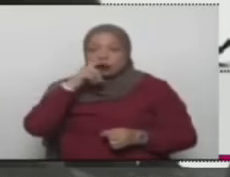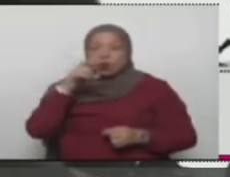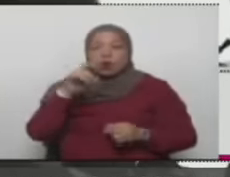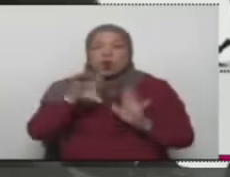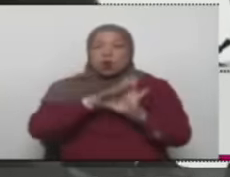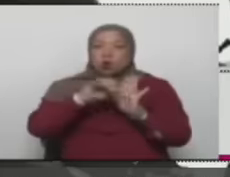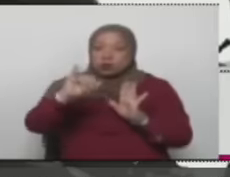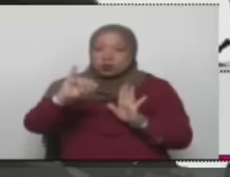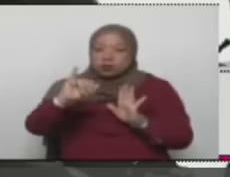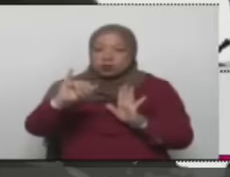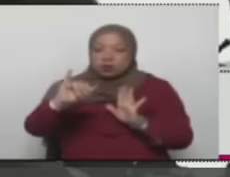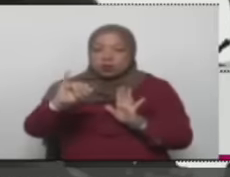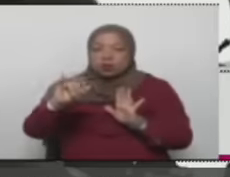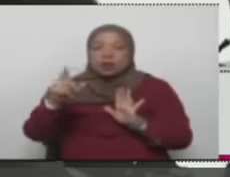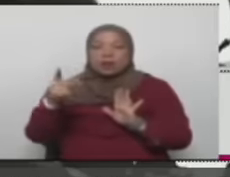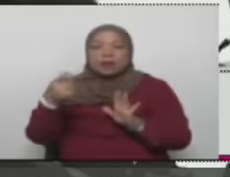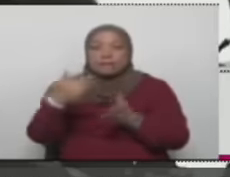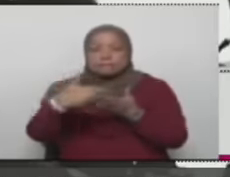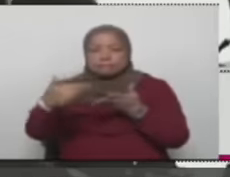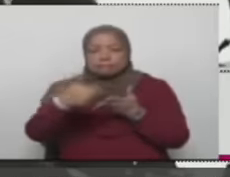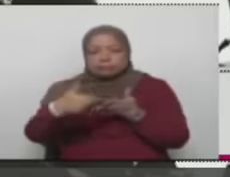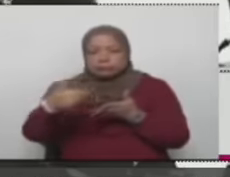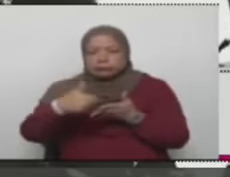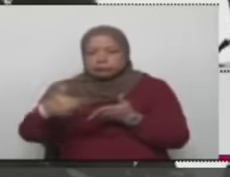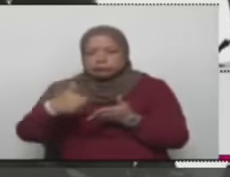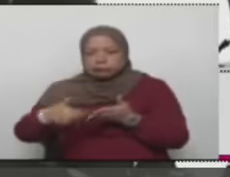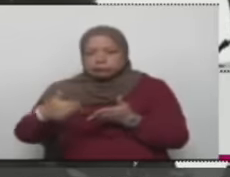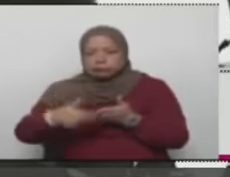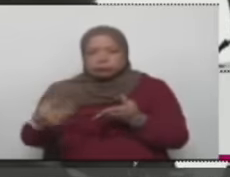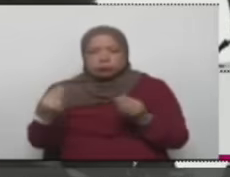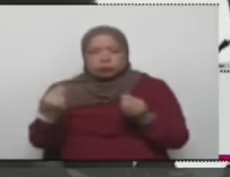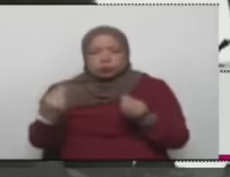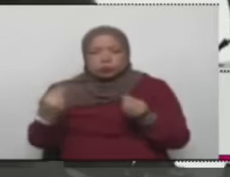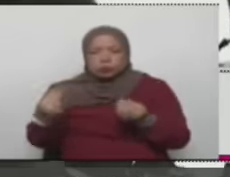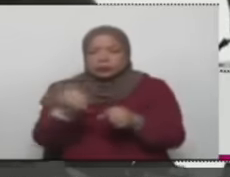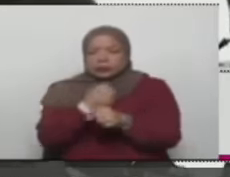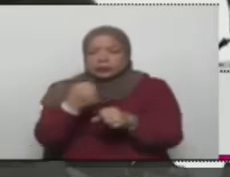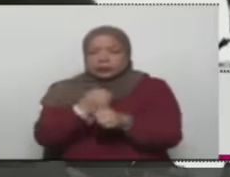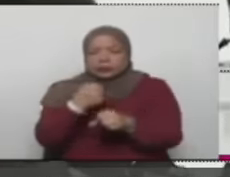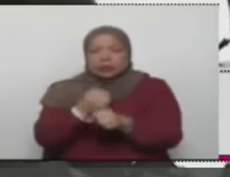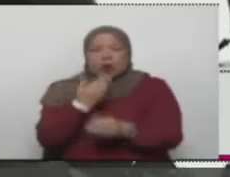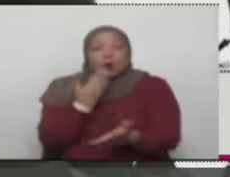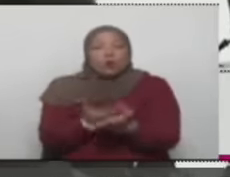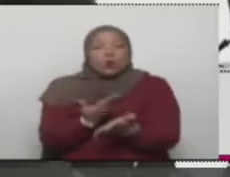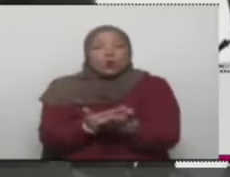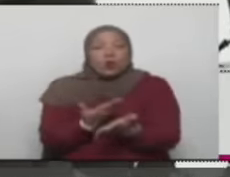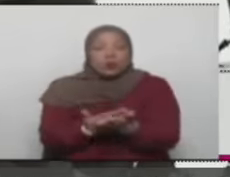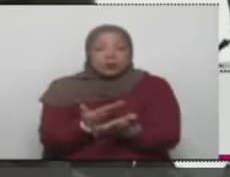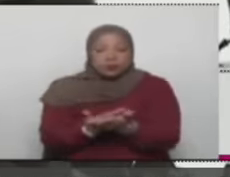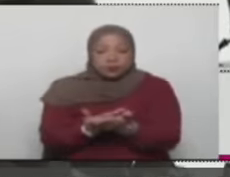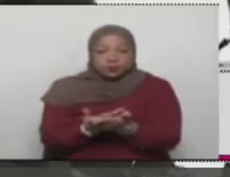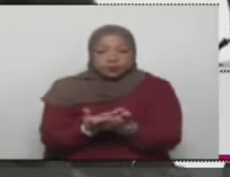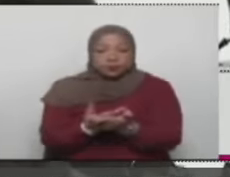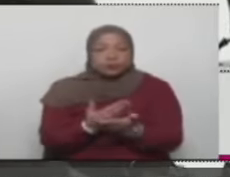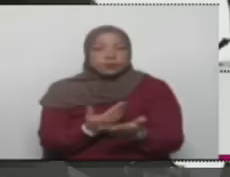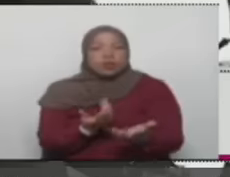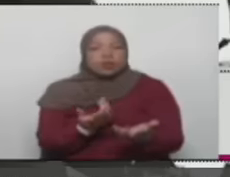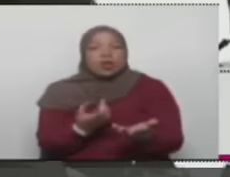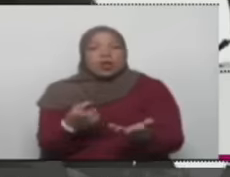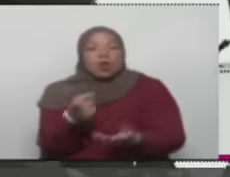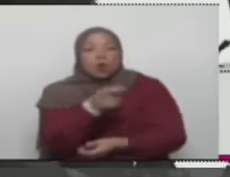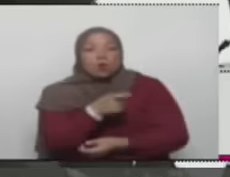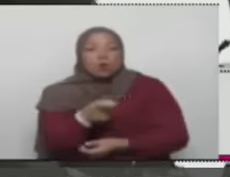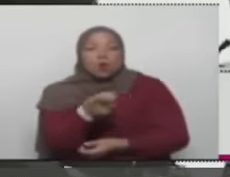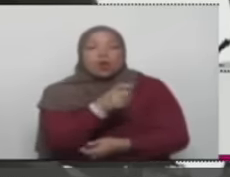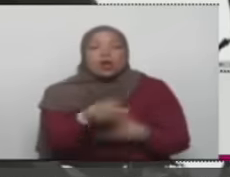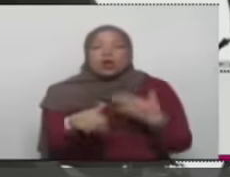nos entregó miles de miles de miles de miles de miles de propuestas que se recogieron por todo